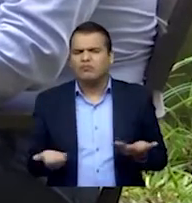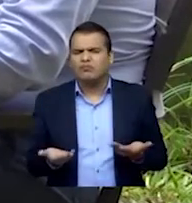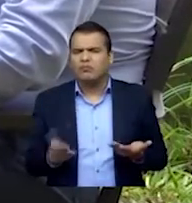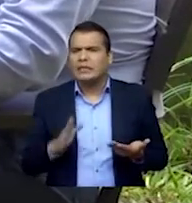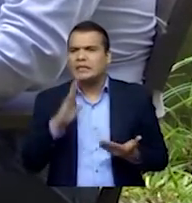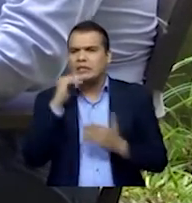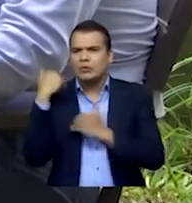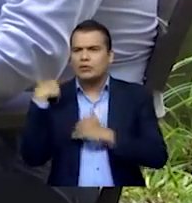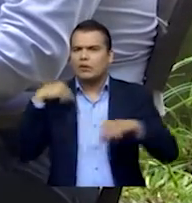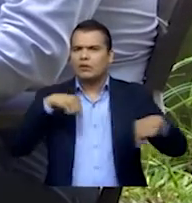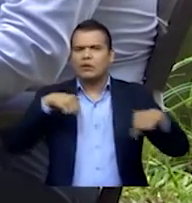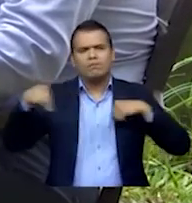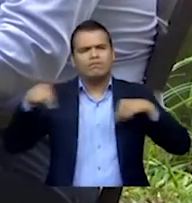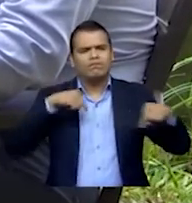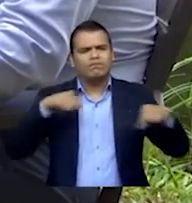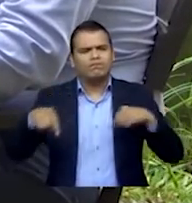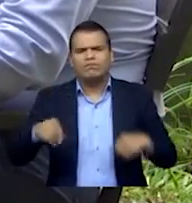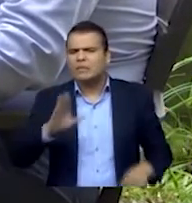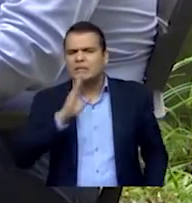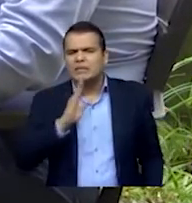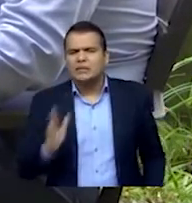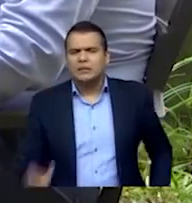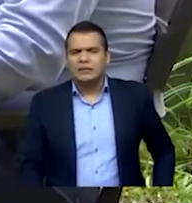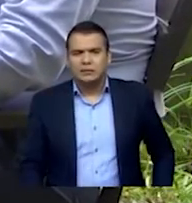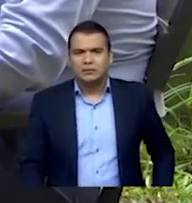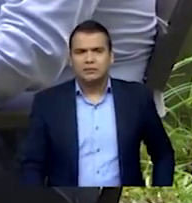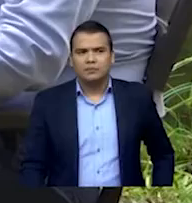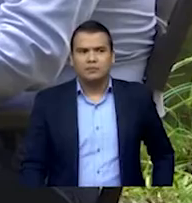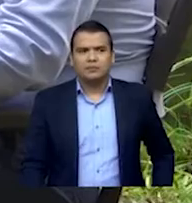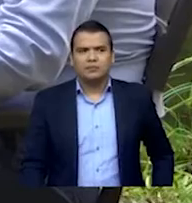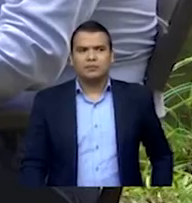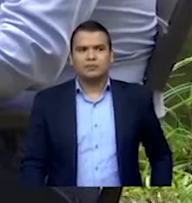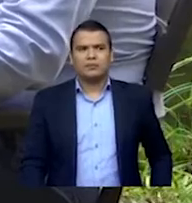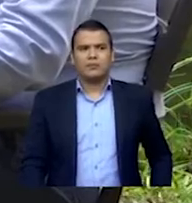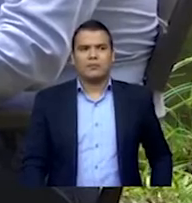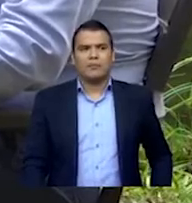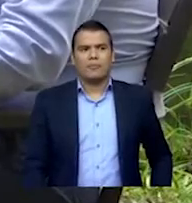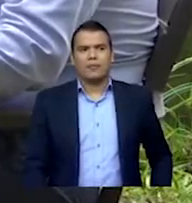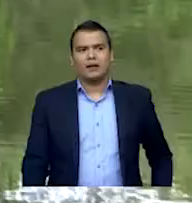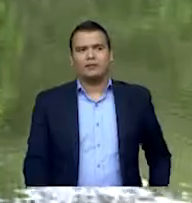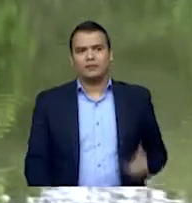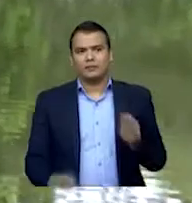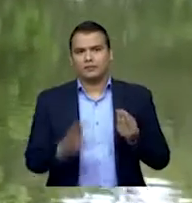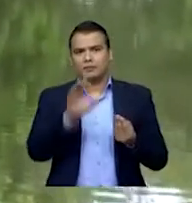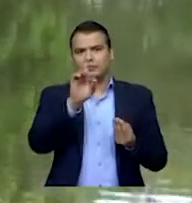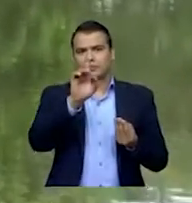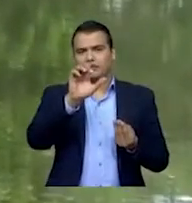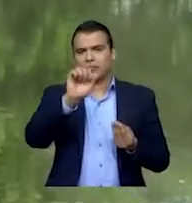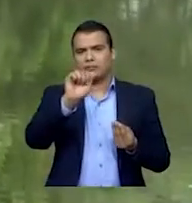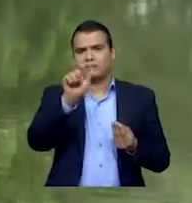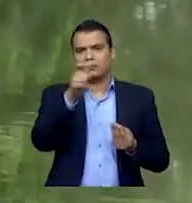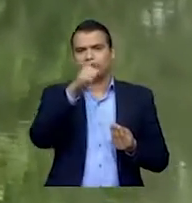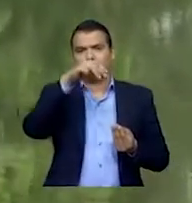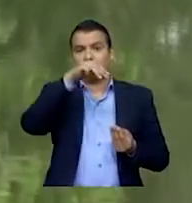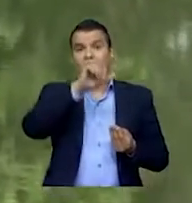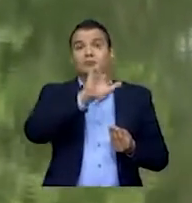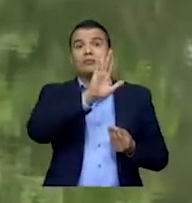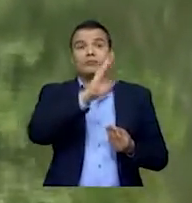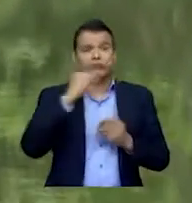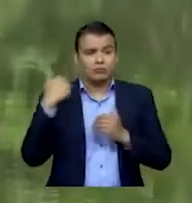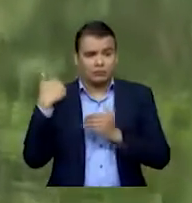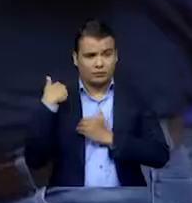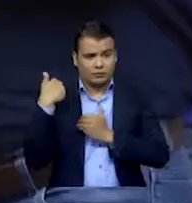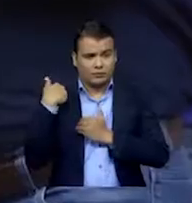quedará a cargo de su administración de su mantenimiento el ecoparque lo administra el alma cual lo hemos entregado oficialmente al municipio